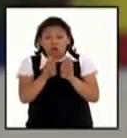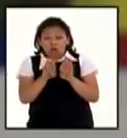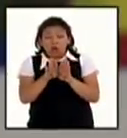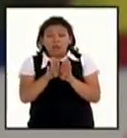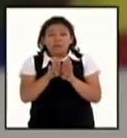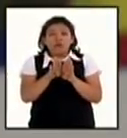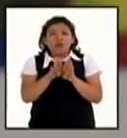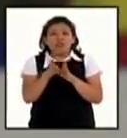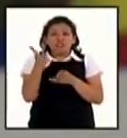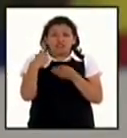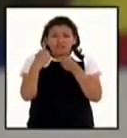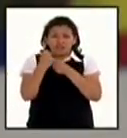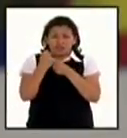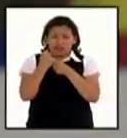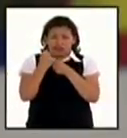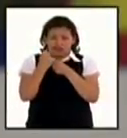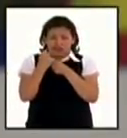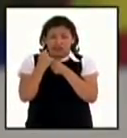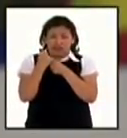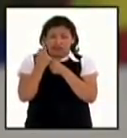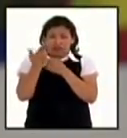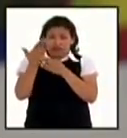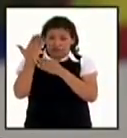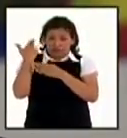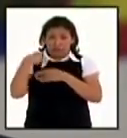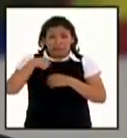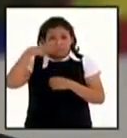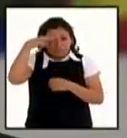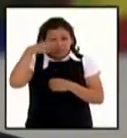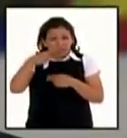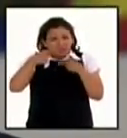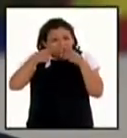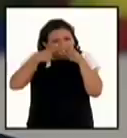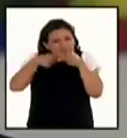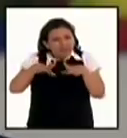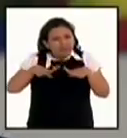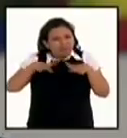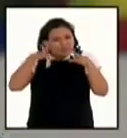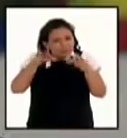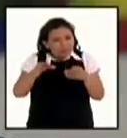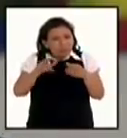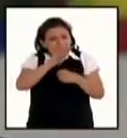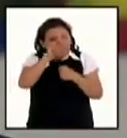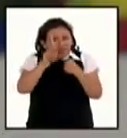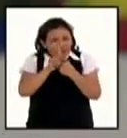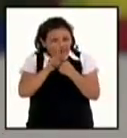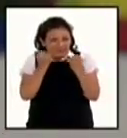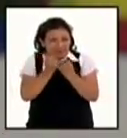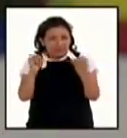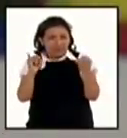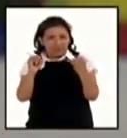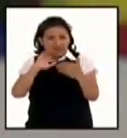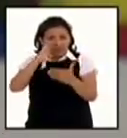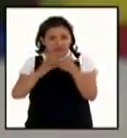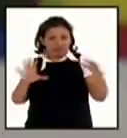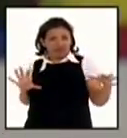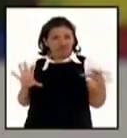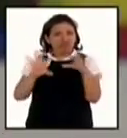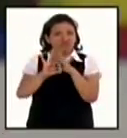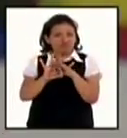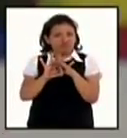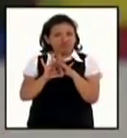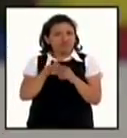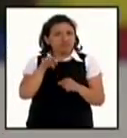que hace 200 años, como México en su nacimiento como país independiente se adhirió a la religión católica como un